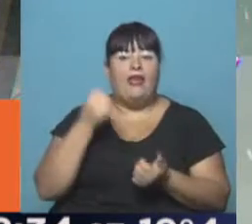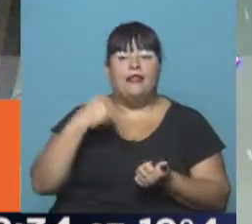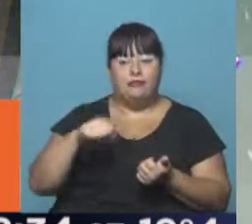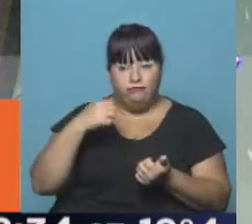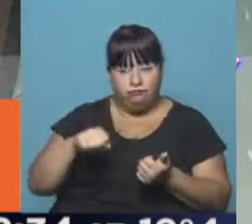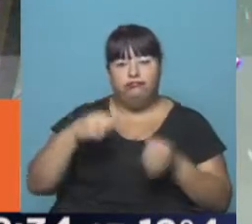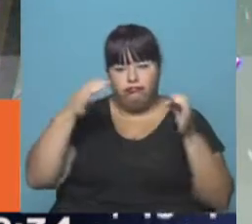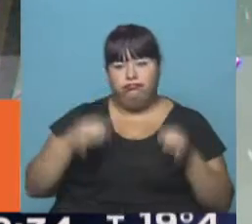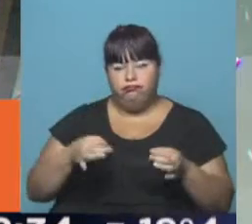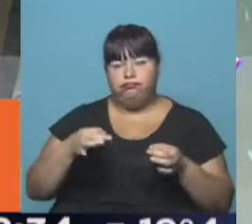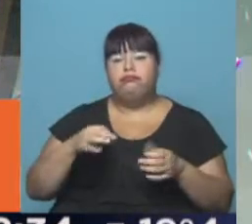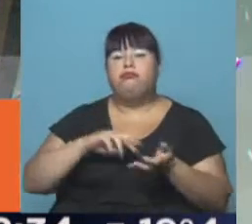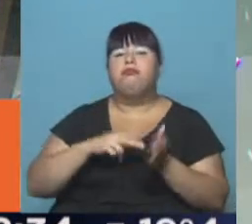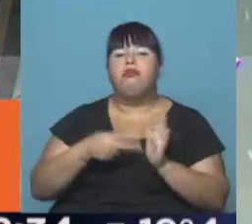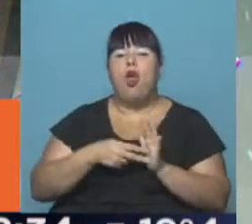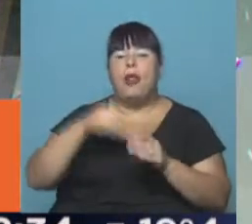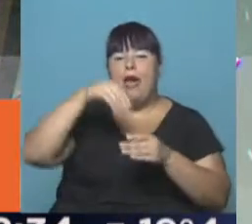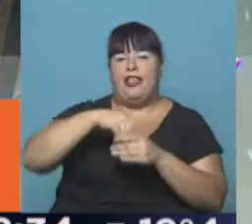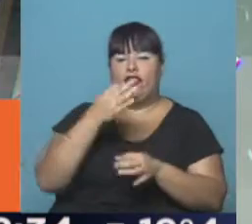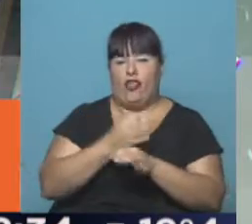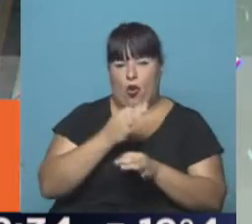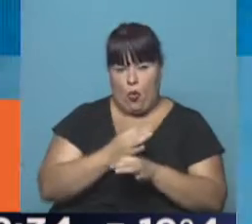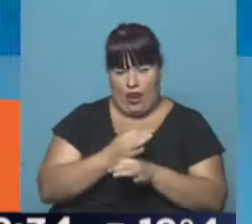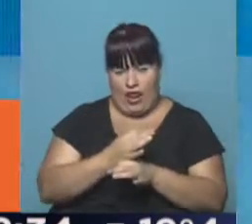ausentismo es verdaderamente un problema dentro de las escuelas.